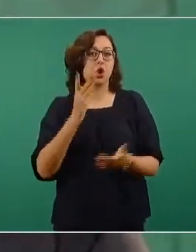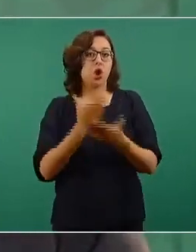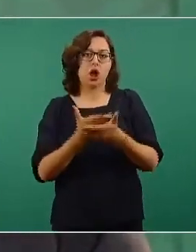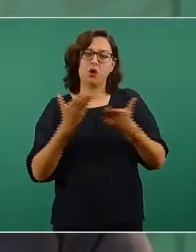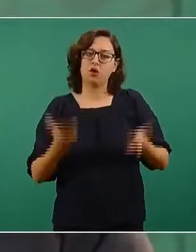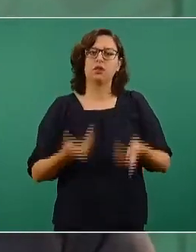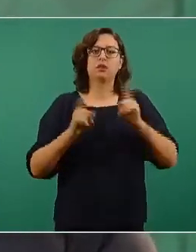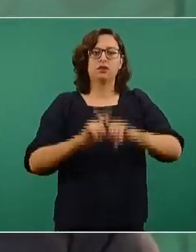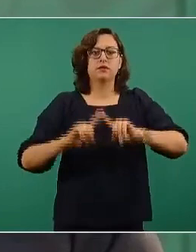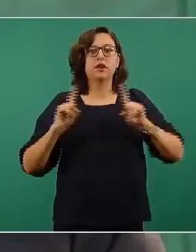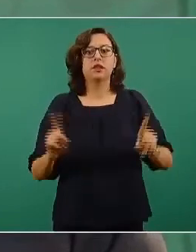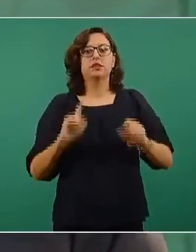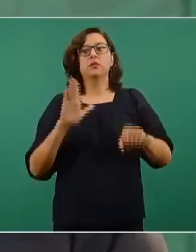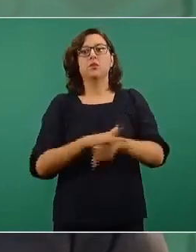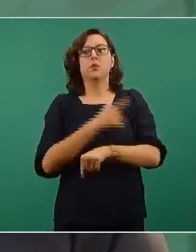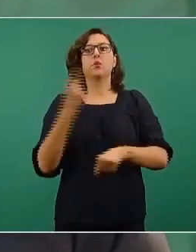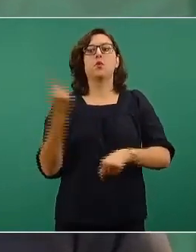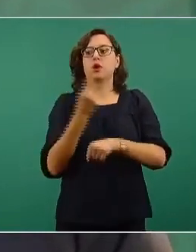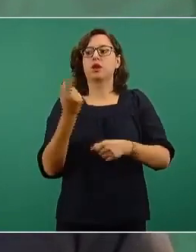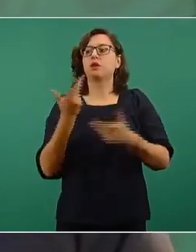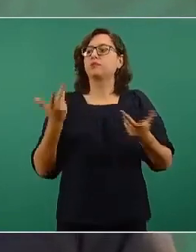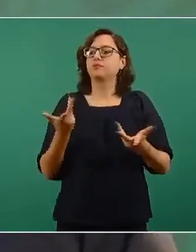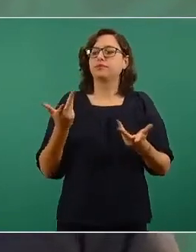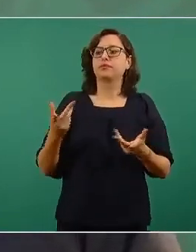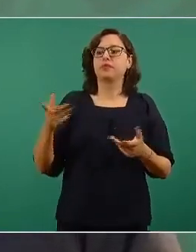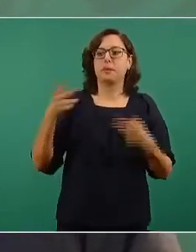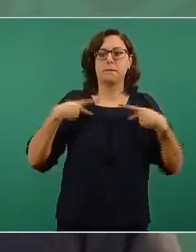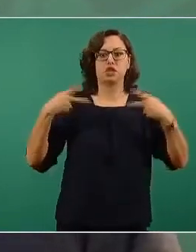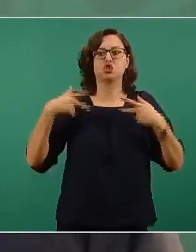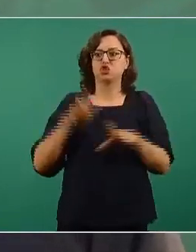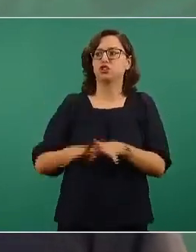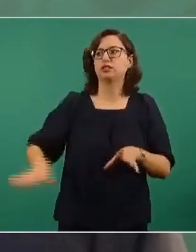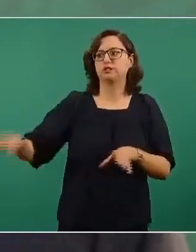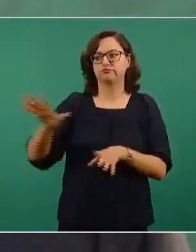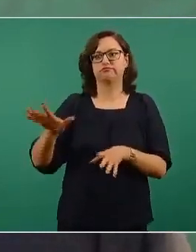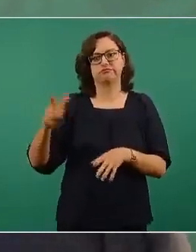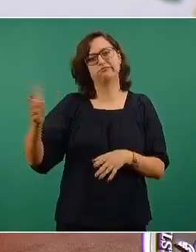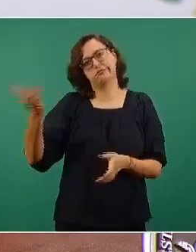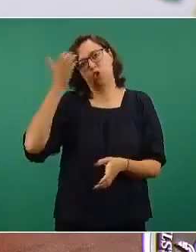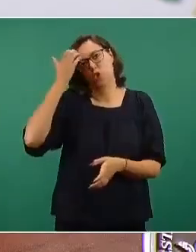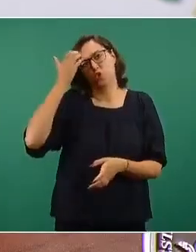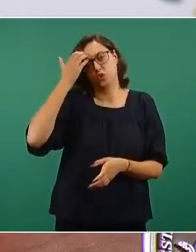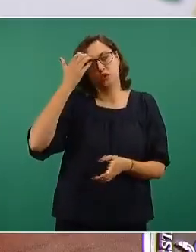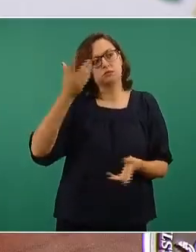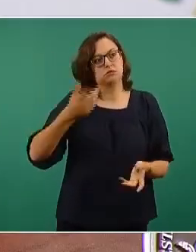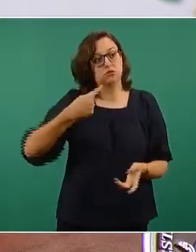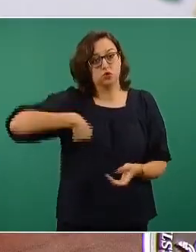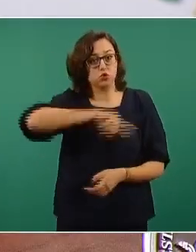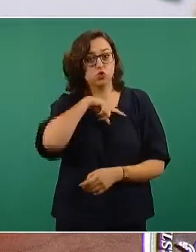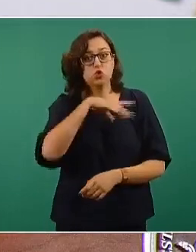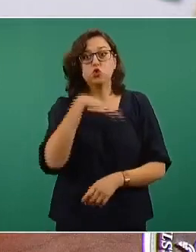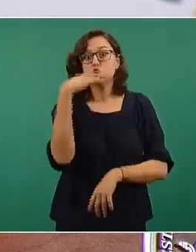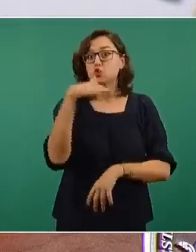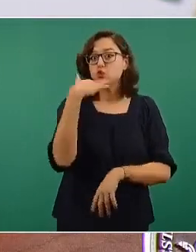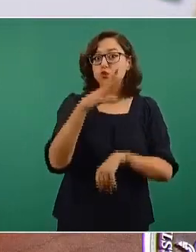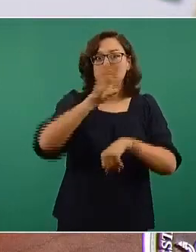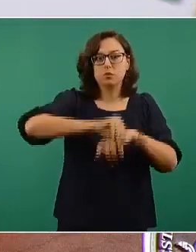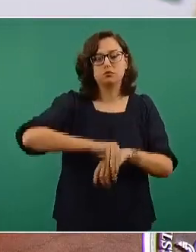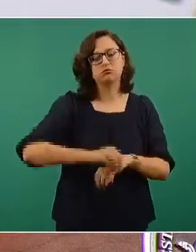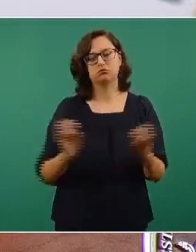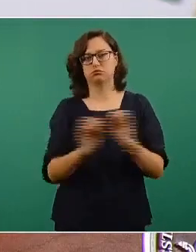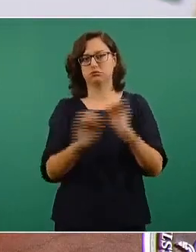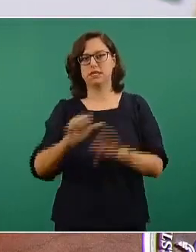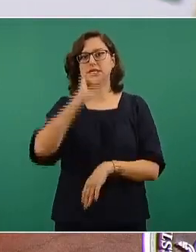que nosotros no permitimos la corrupción de nadie y que se está ayudando como nunca al